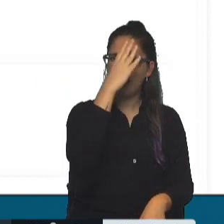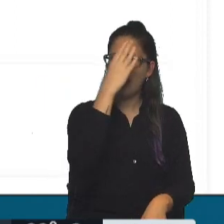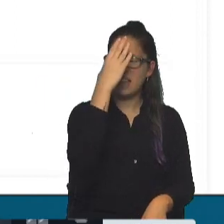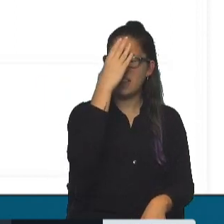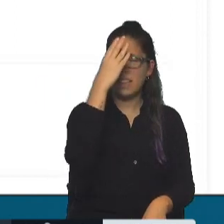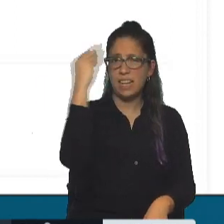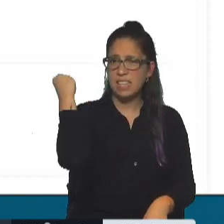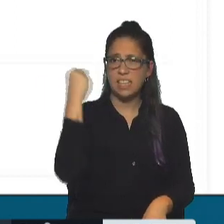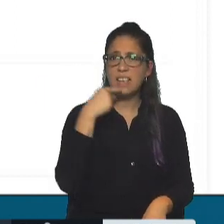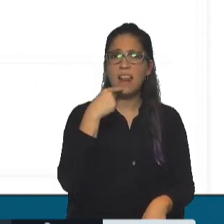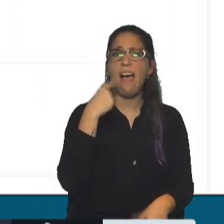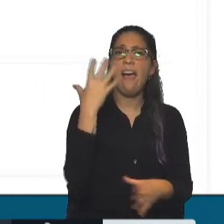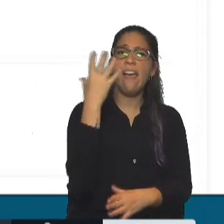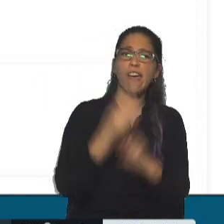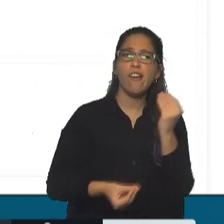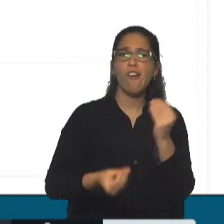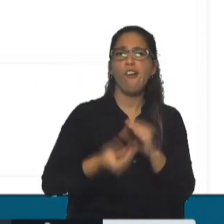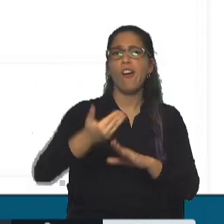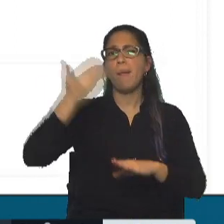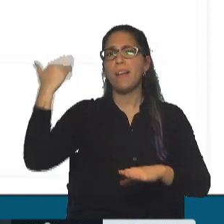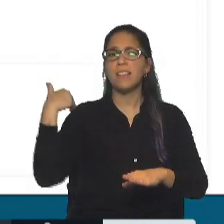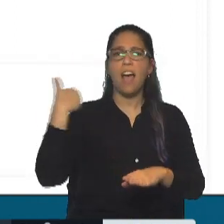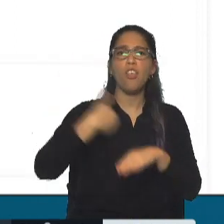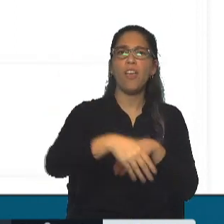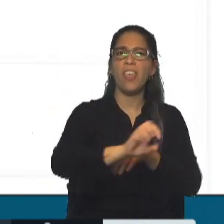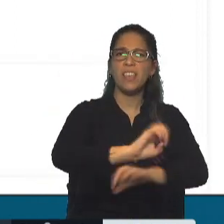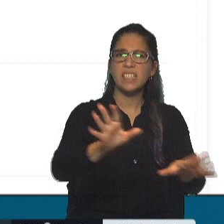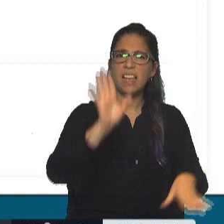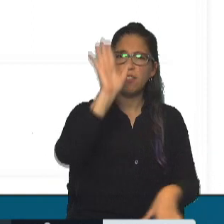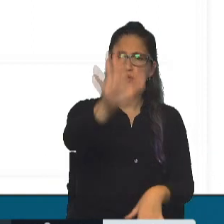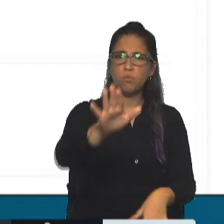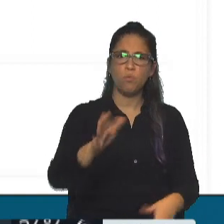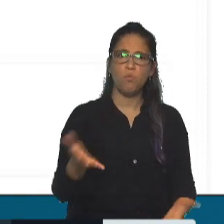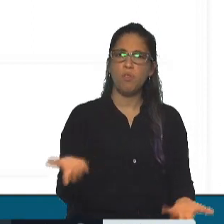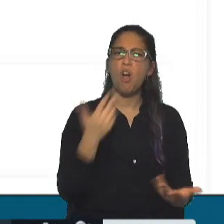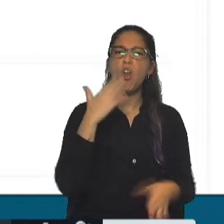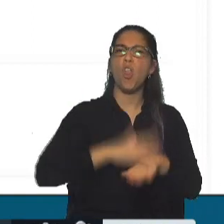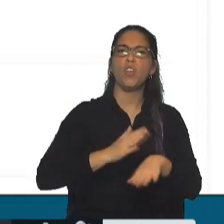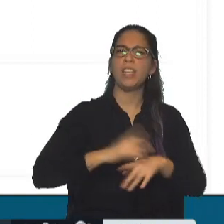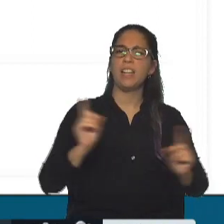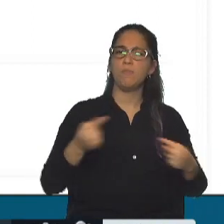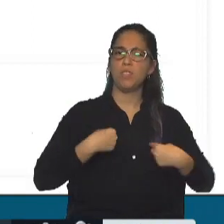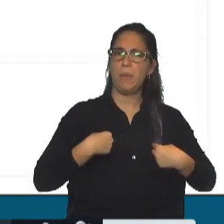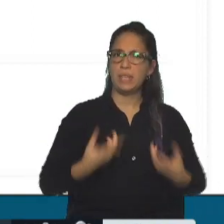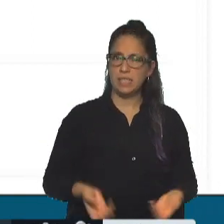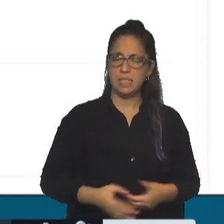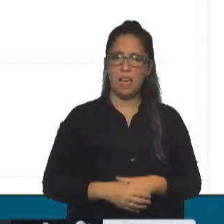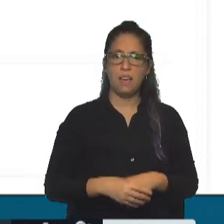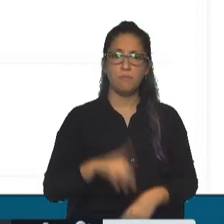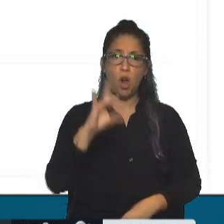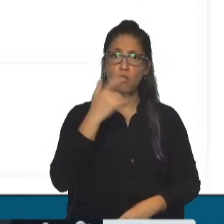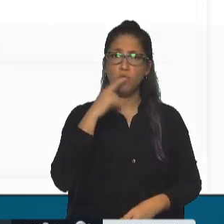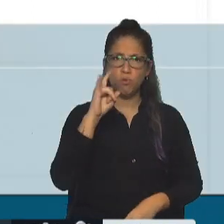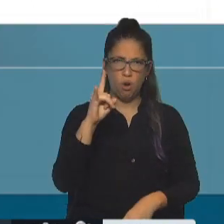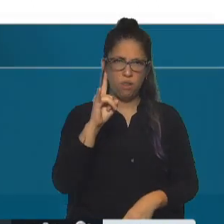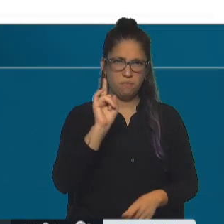errores del pasado ni del presente desastroso que le está dejando su gobierno a todos los argentinos. Aludido, ¿no? Martín Lustó por el tema de la parte Martín Lustó del espacio,